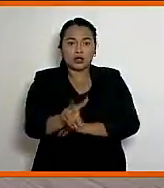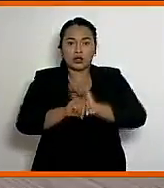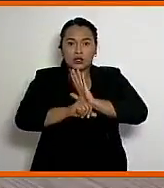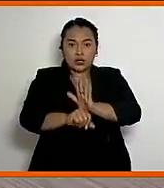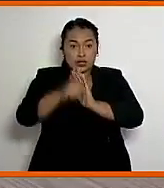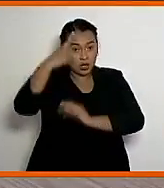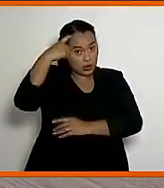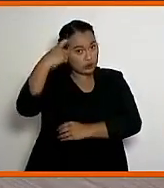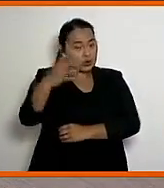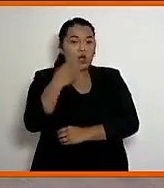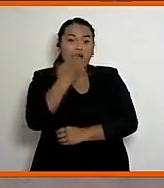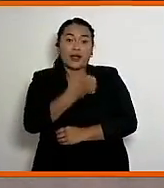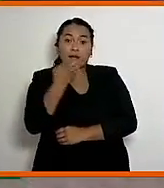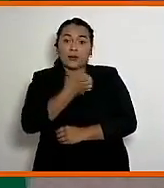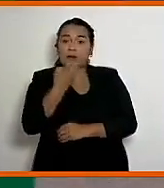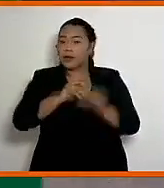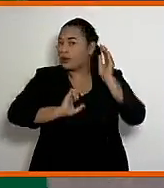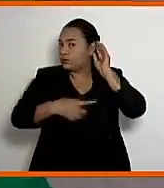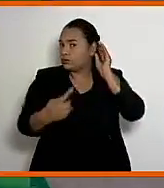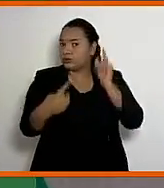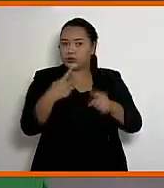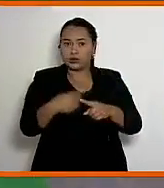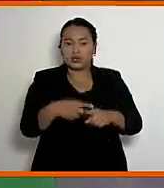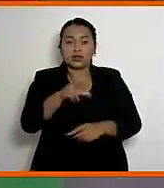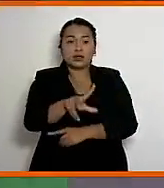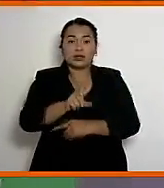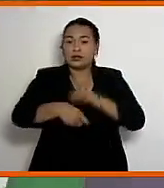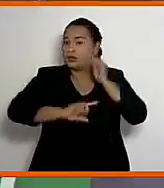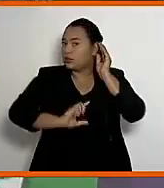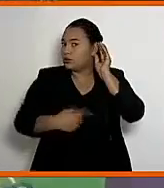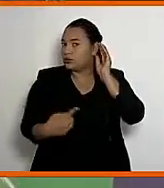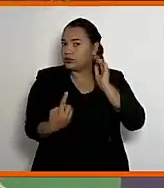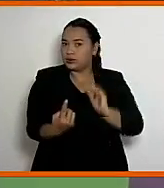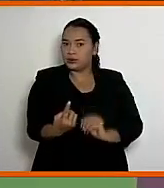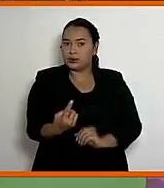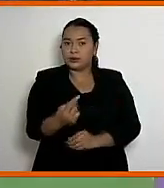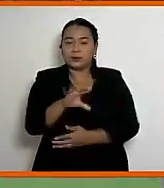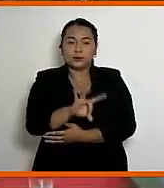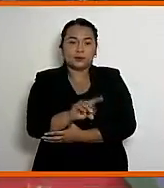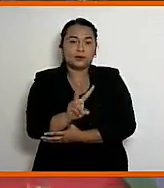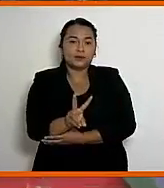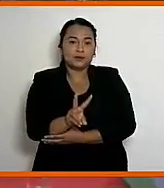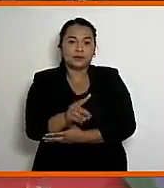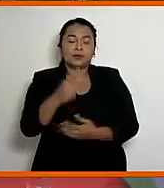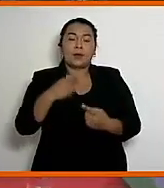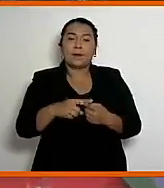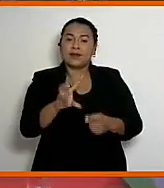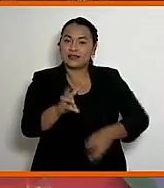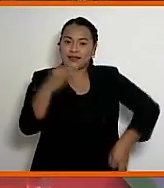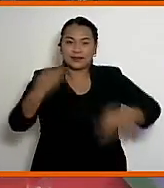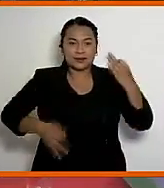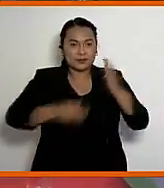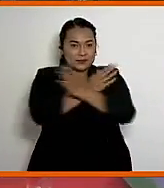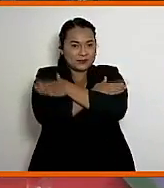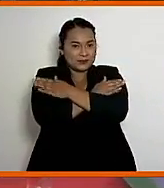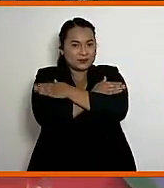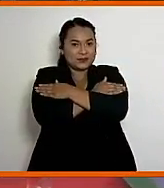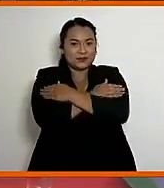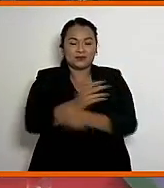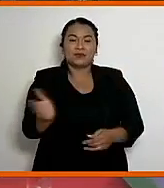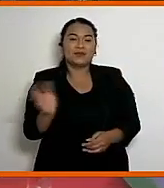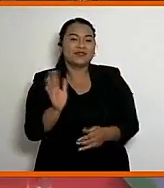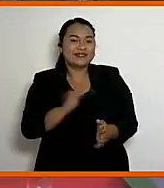de sueños escuela. Para Multi X 3X y para más 1, 82 más 6. Felicidades, me